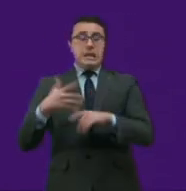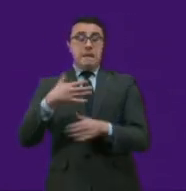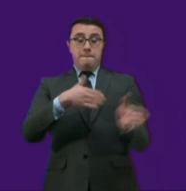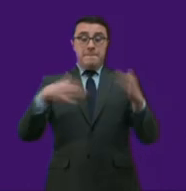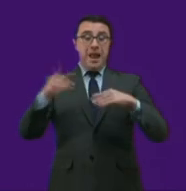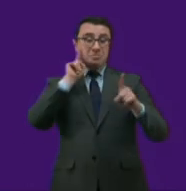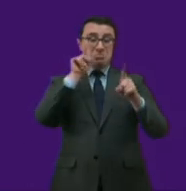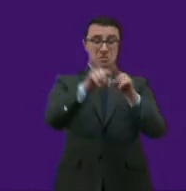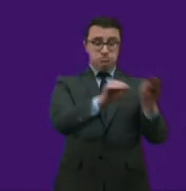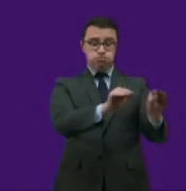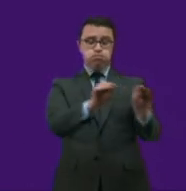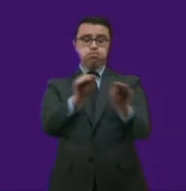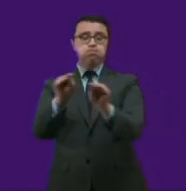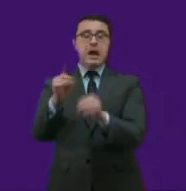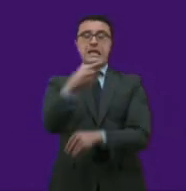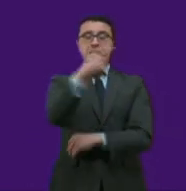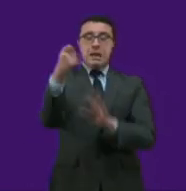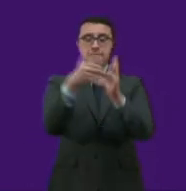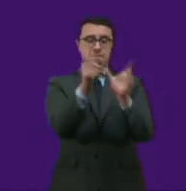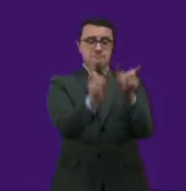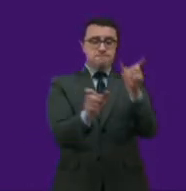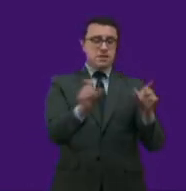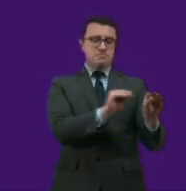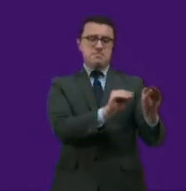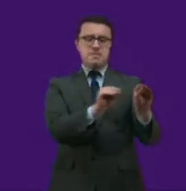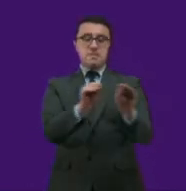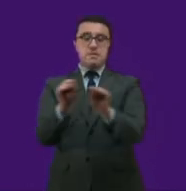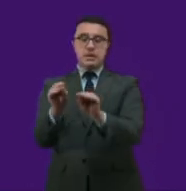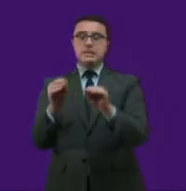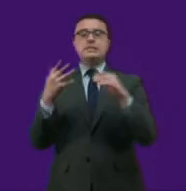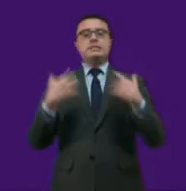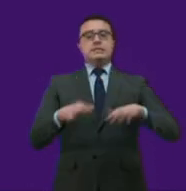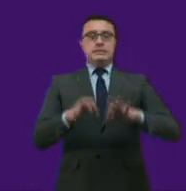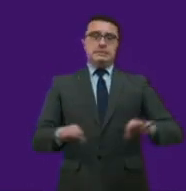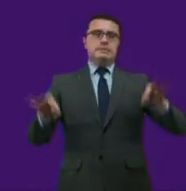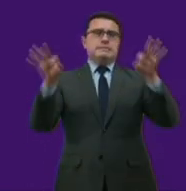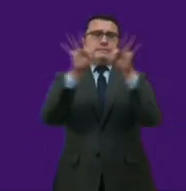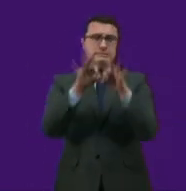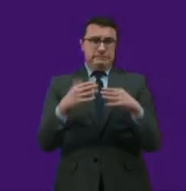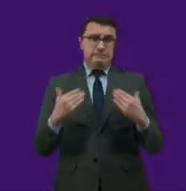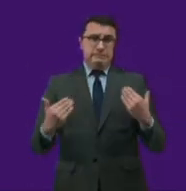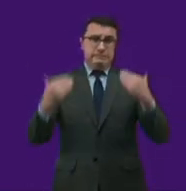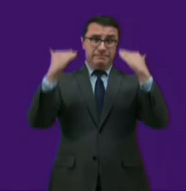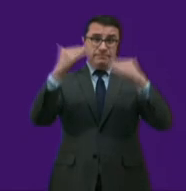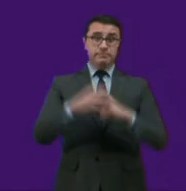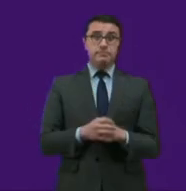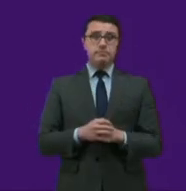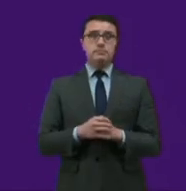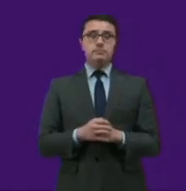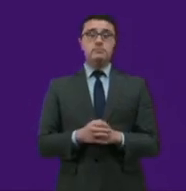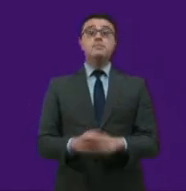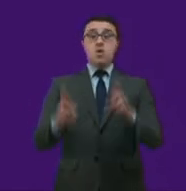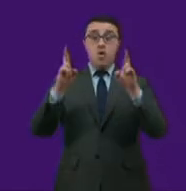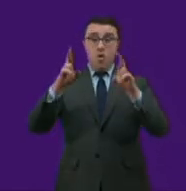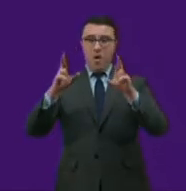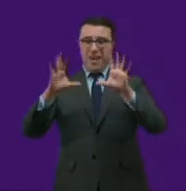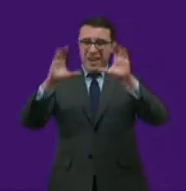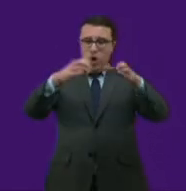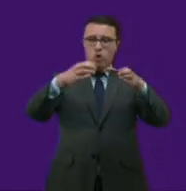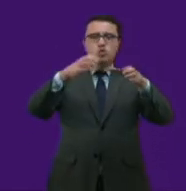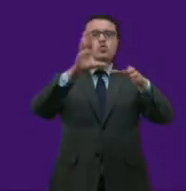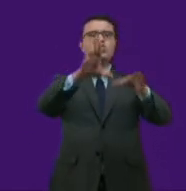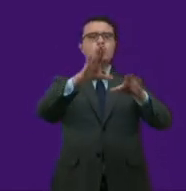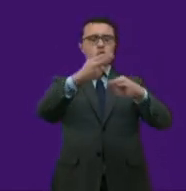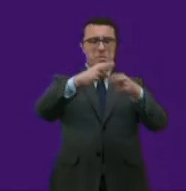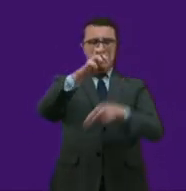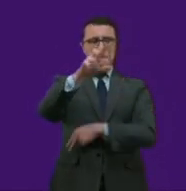seguir buscando formas creativas. Ojalá que le paguen Platzi gratis y que lo pague el gobierno para todos los jóvenes